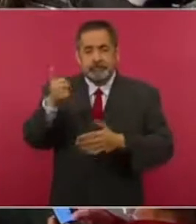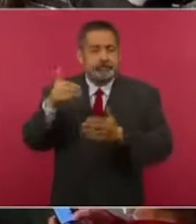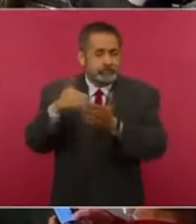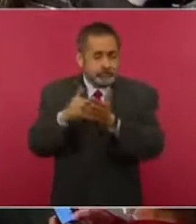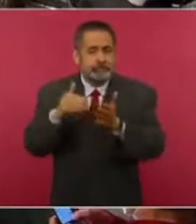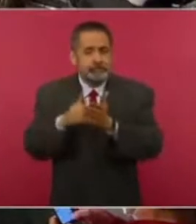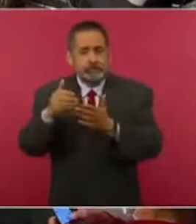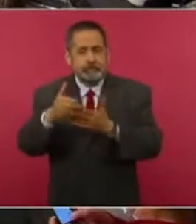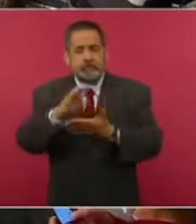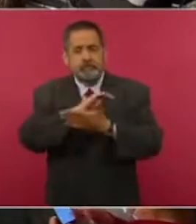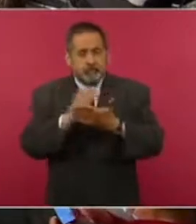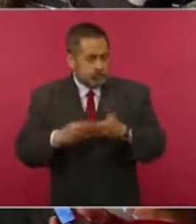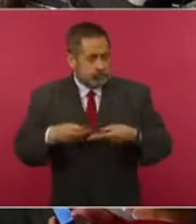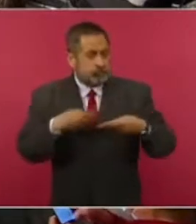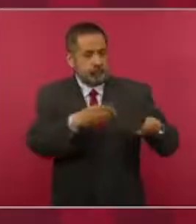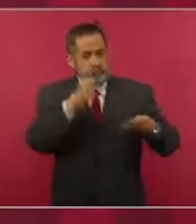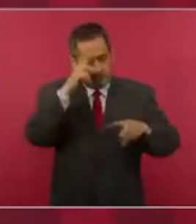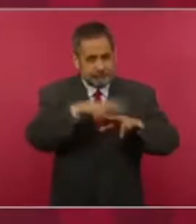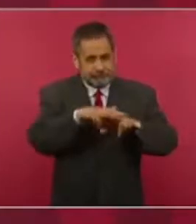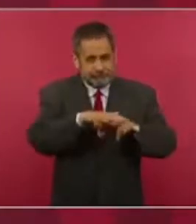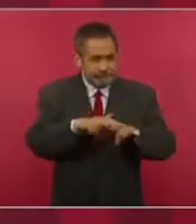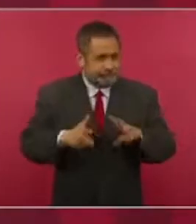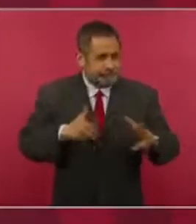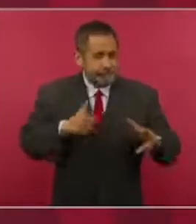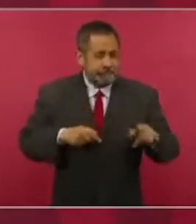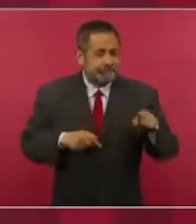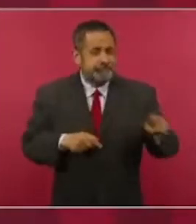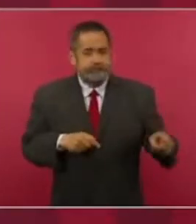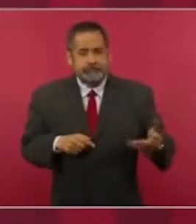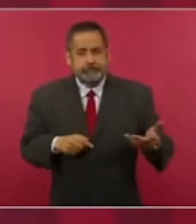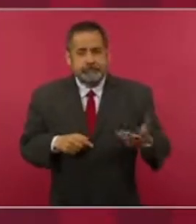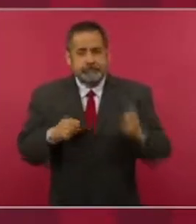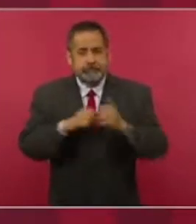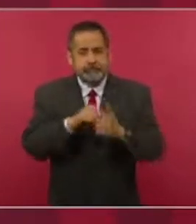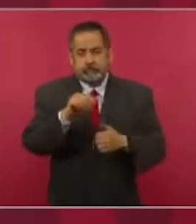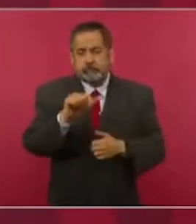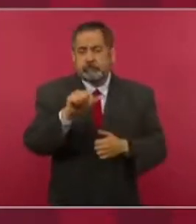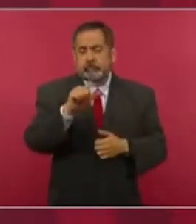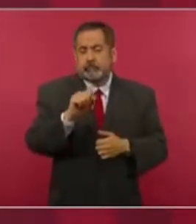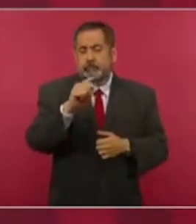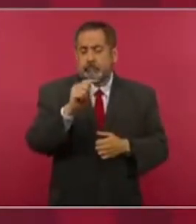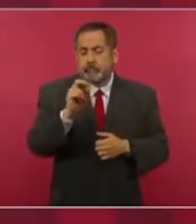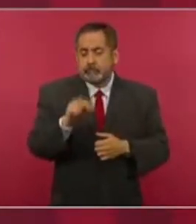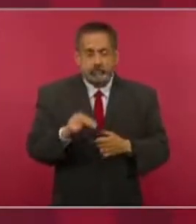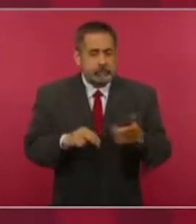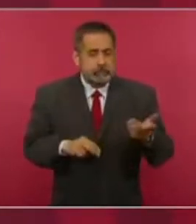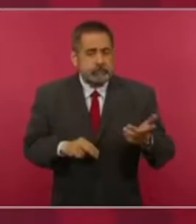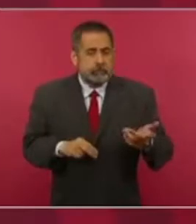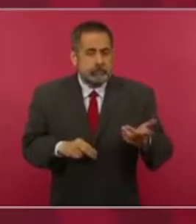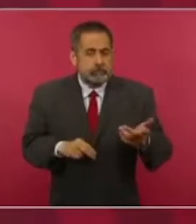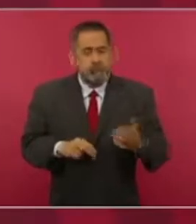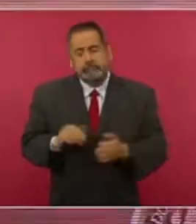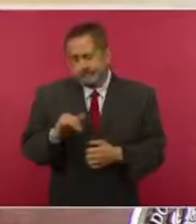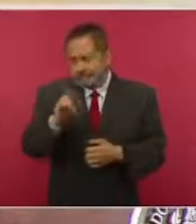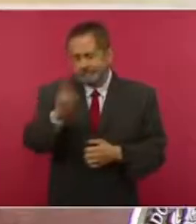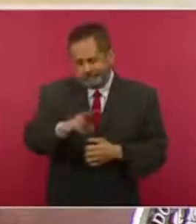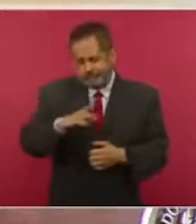contrato para los trenes con Alstom. Y sí,